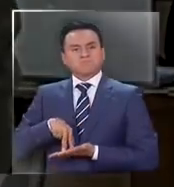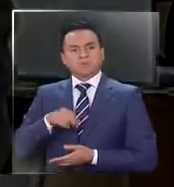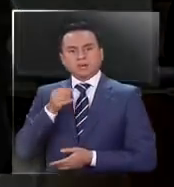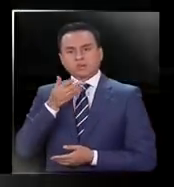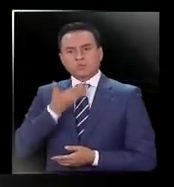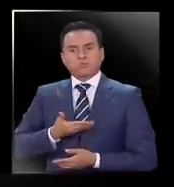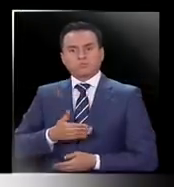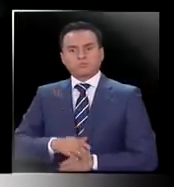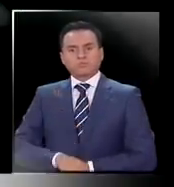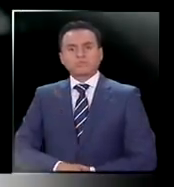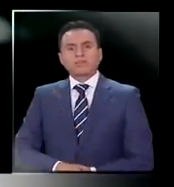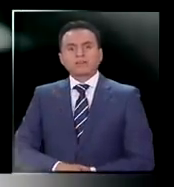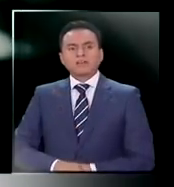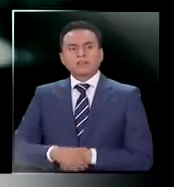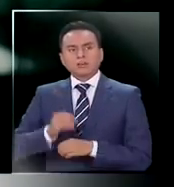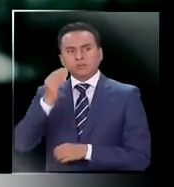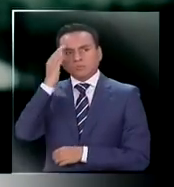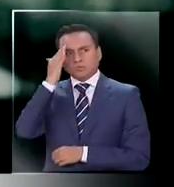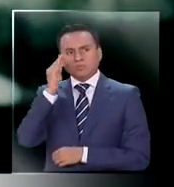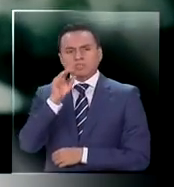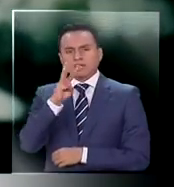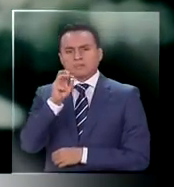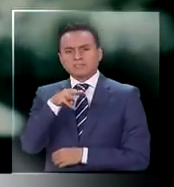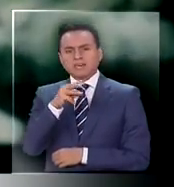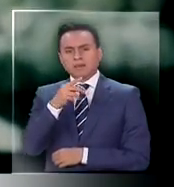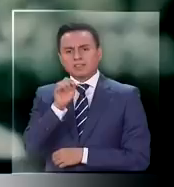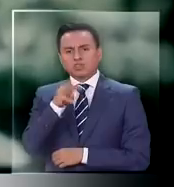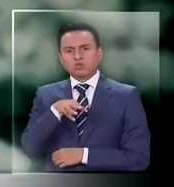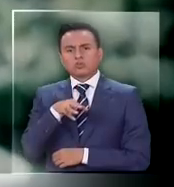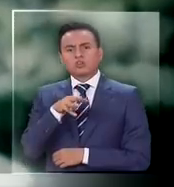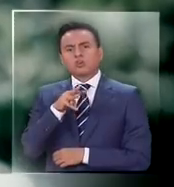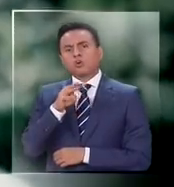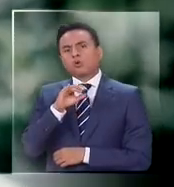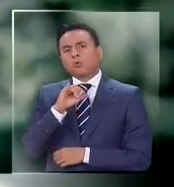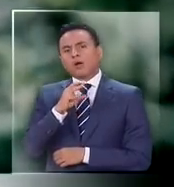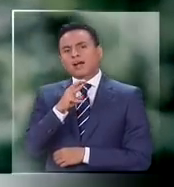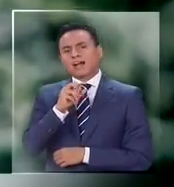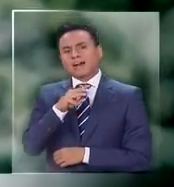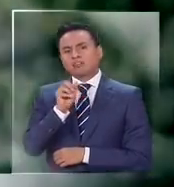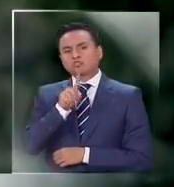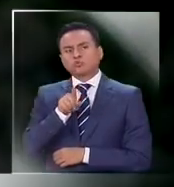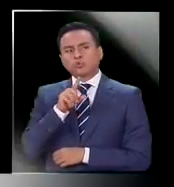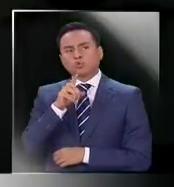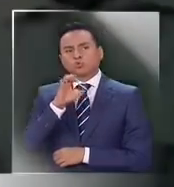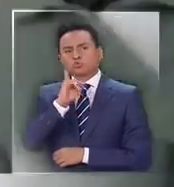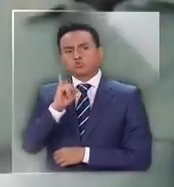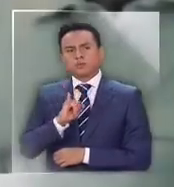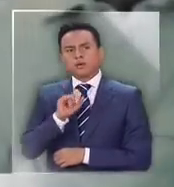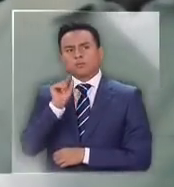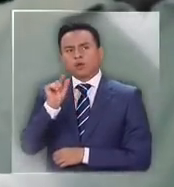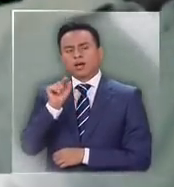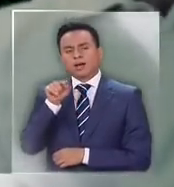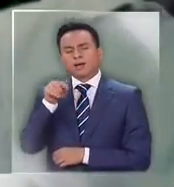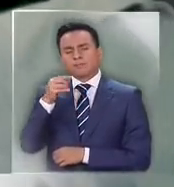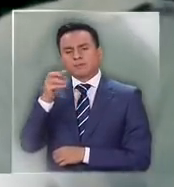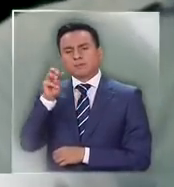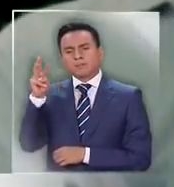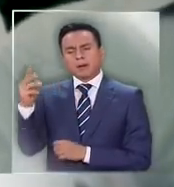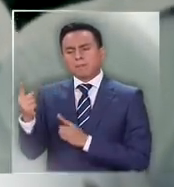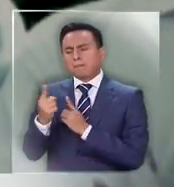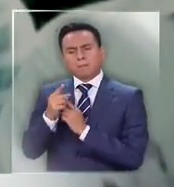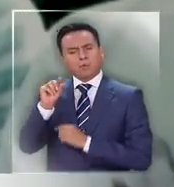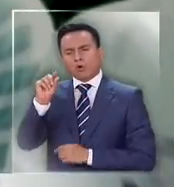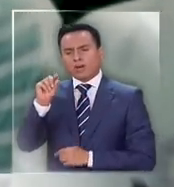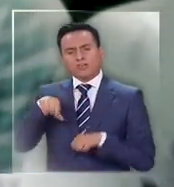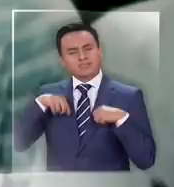¡Wow! Algo en común tienen James Hamilton y Juan Carlos Cruz. Ambos tuvieron poca presencia del padre biológico